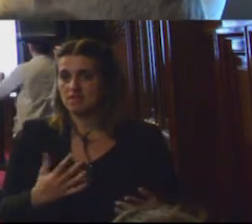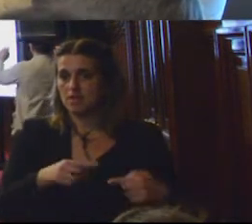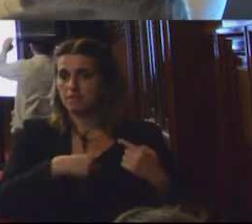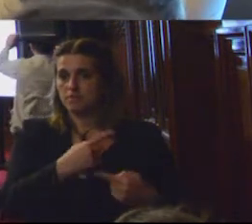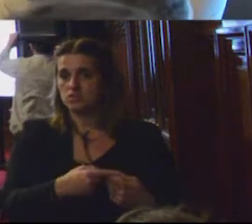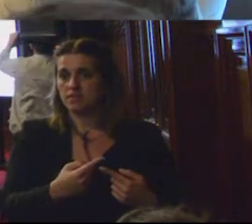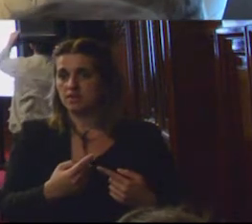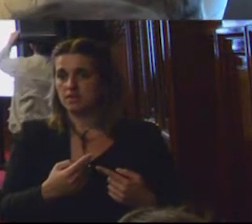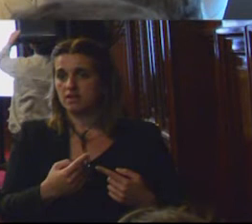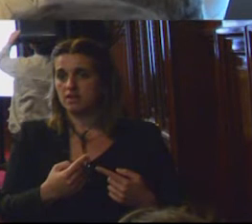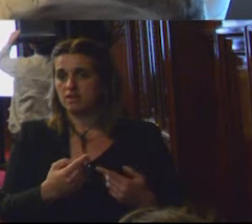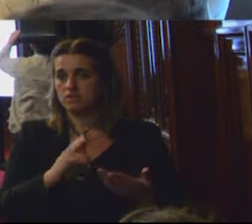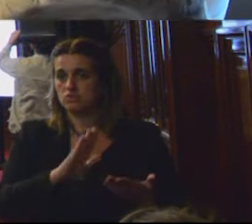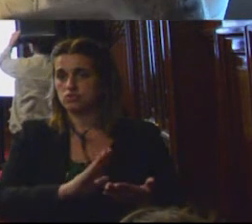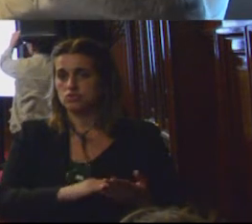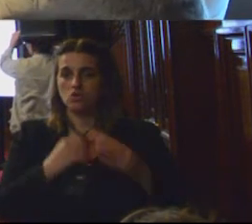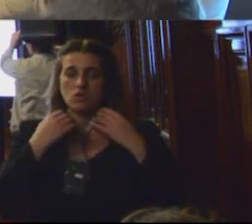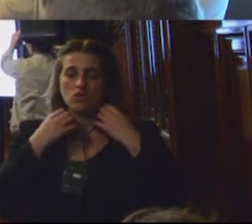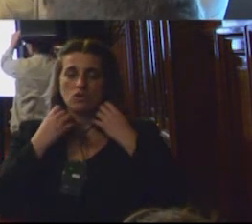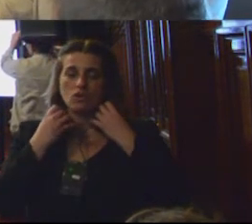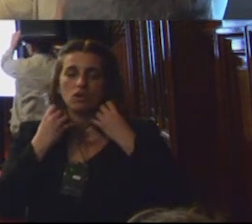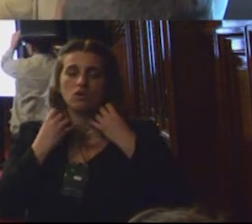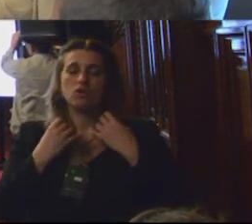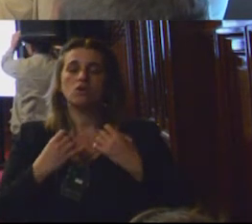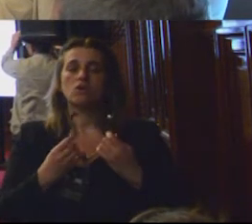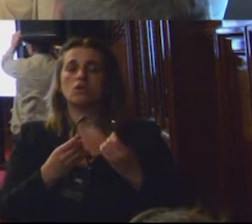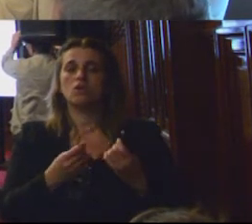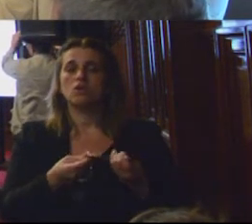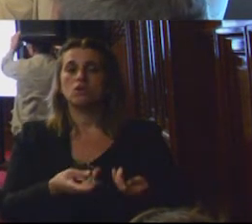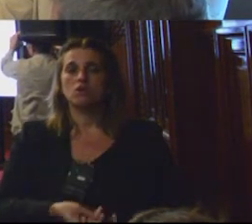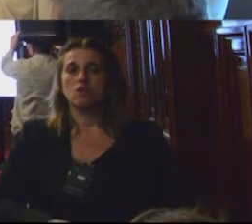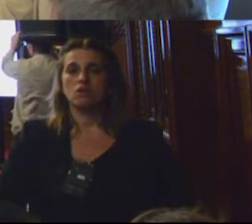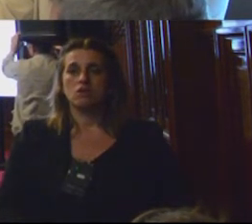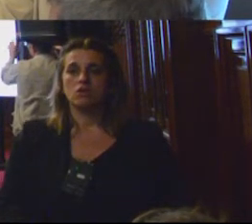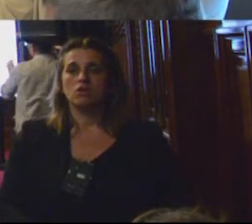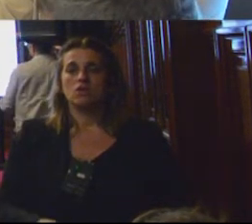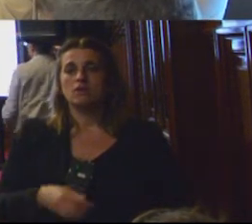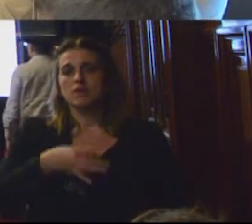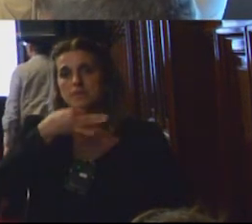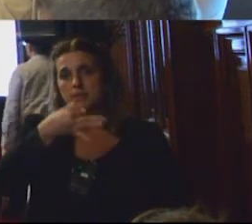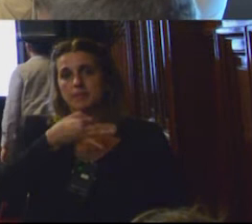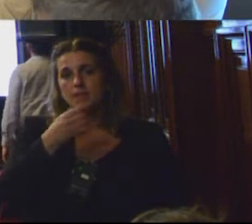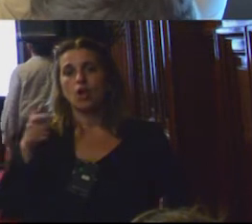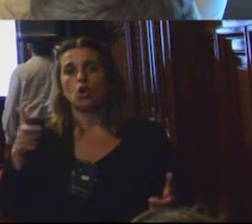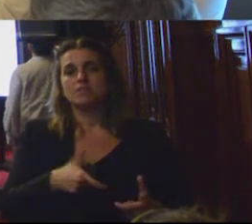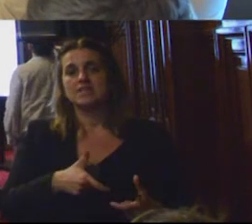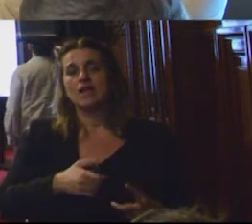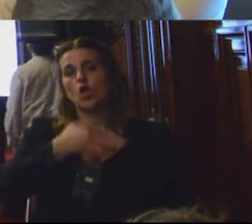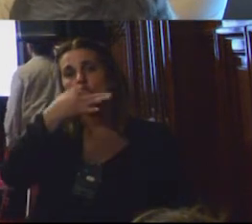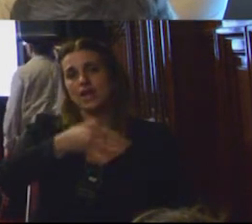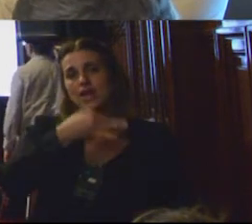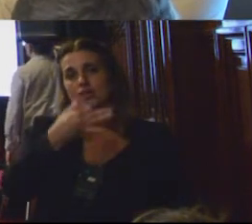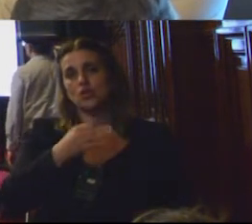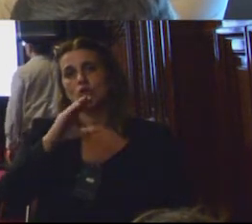la intervención de mis apreciados colegas. Le voy a dar la palabra al comisionado relator,